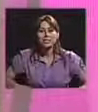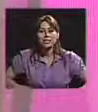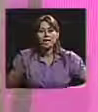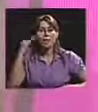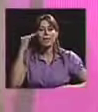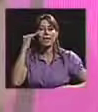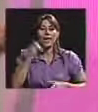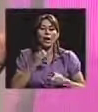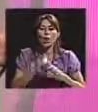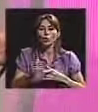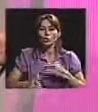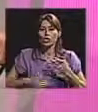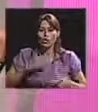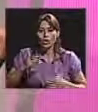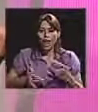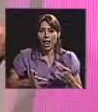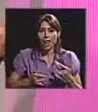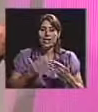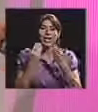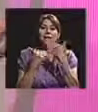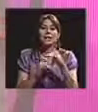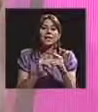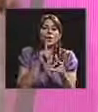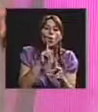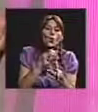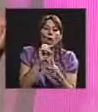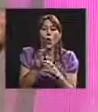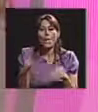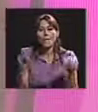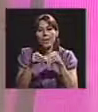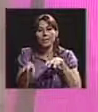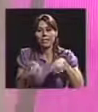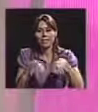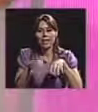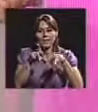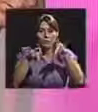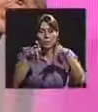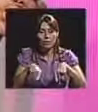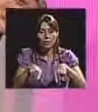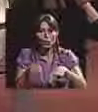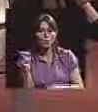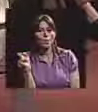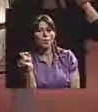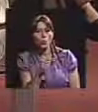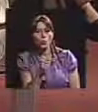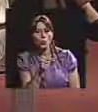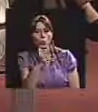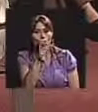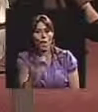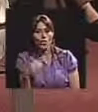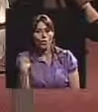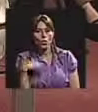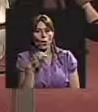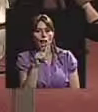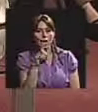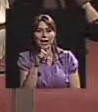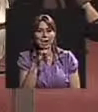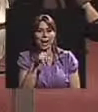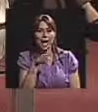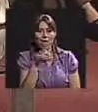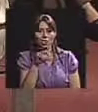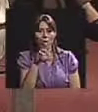limite sustancialmente una más de las actividades principales de un individuo. Le pregunto a usted, don Alejandro, ¿es la infertilidad